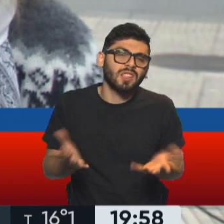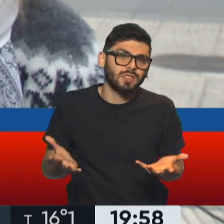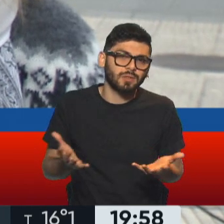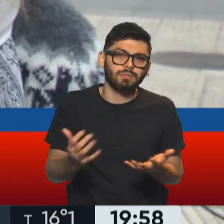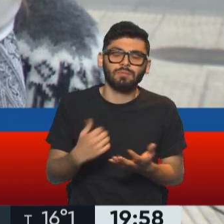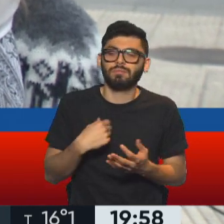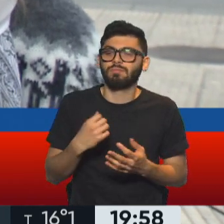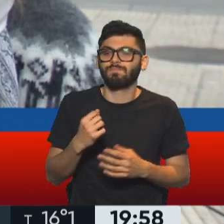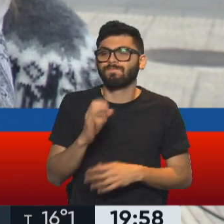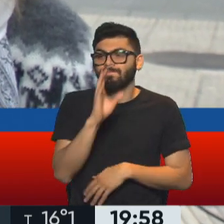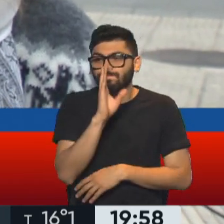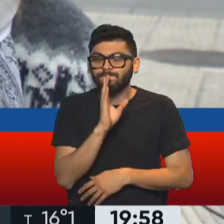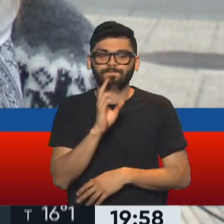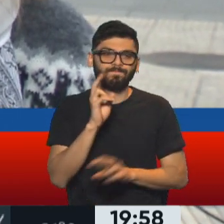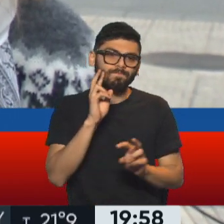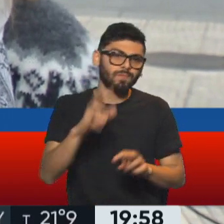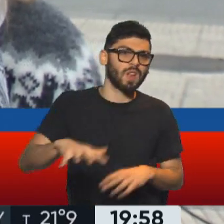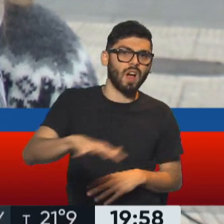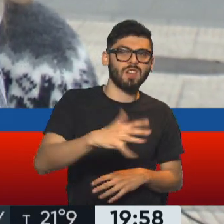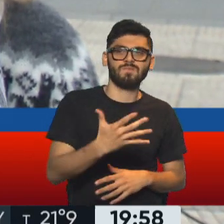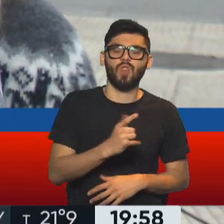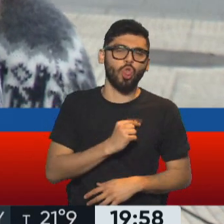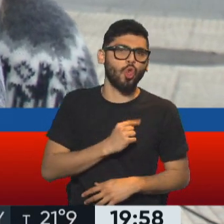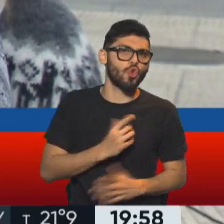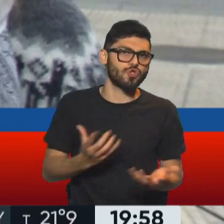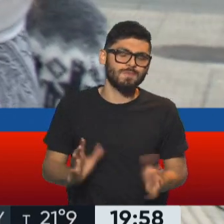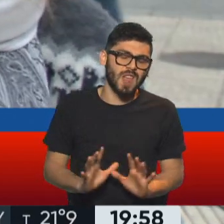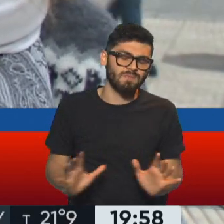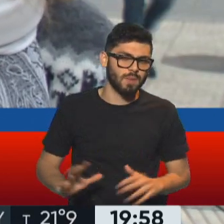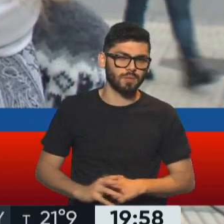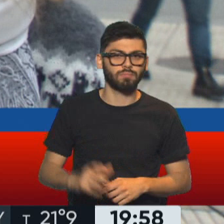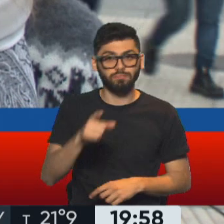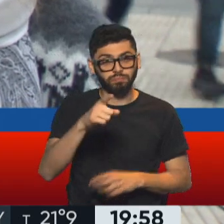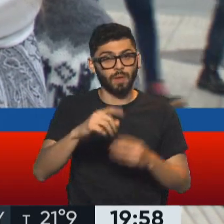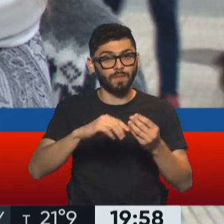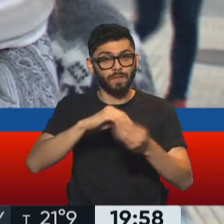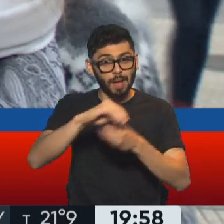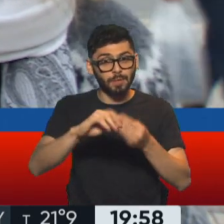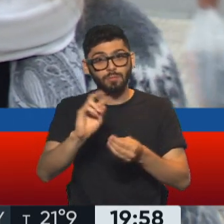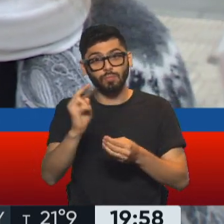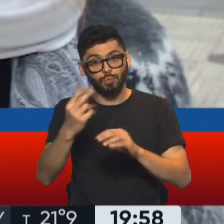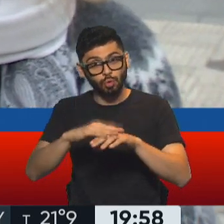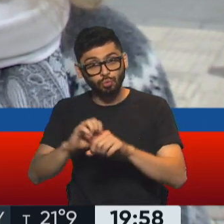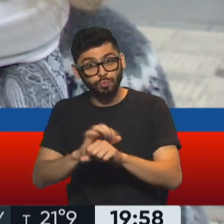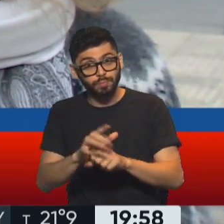mirar y apreciar el dolor de todos, nada más. ¿Tuvieron algún familiar que perdieron por COVID?